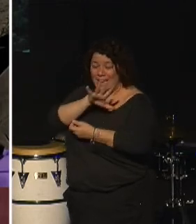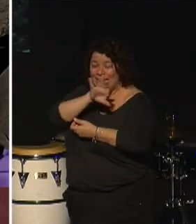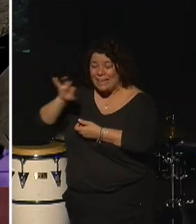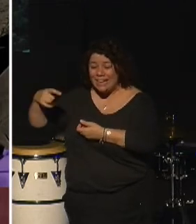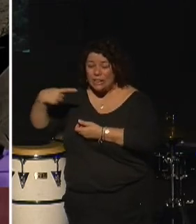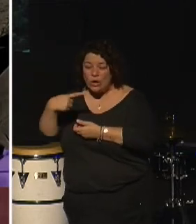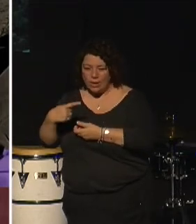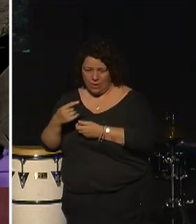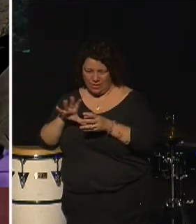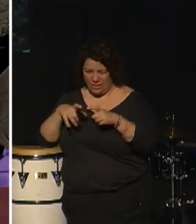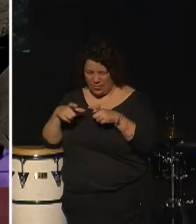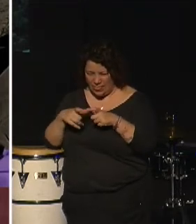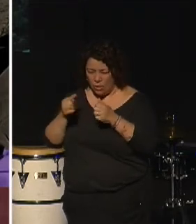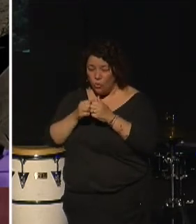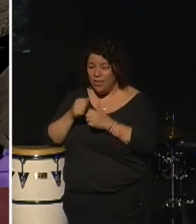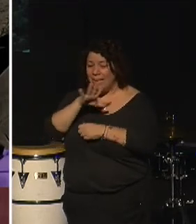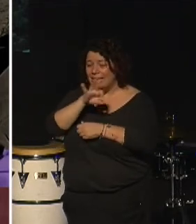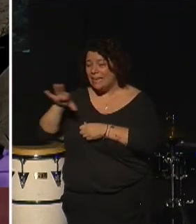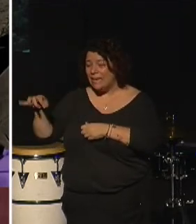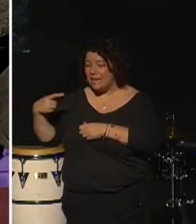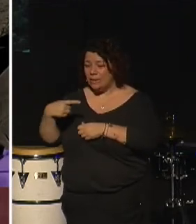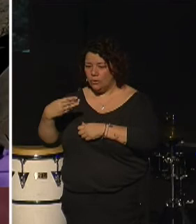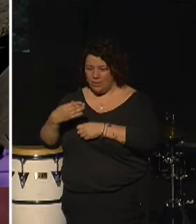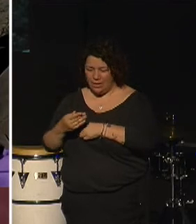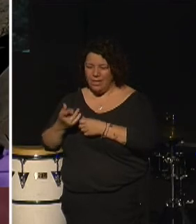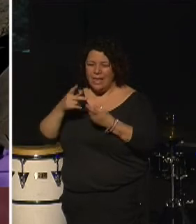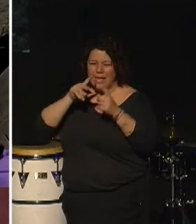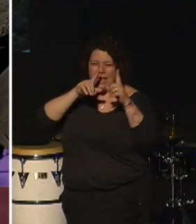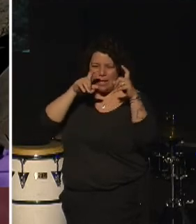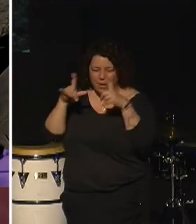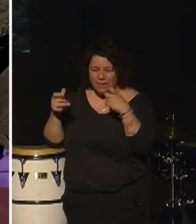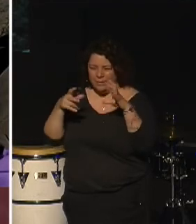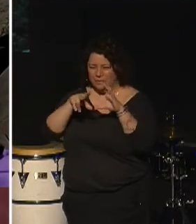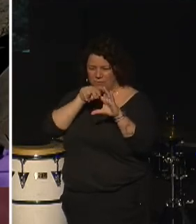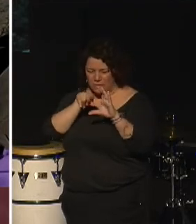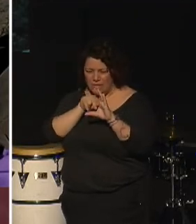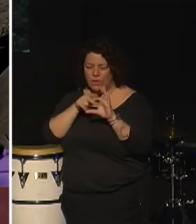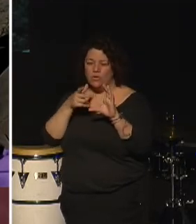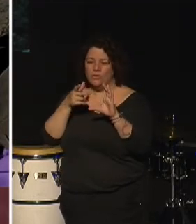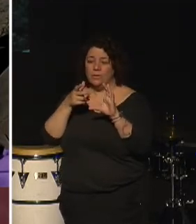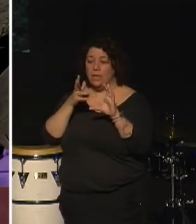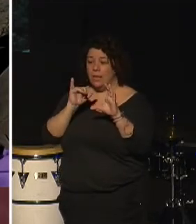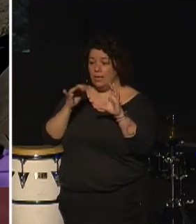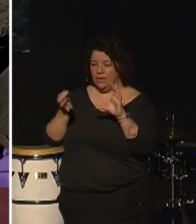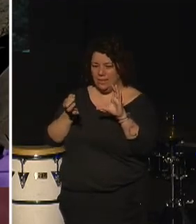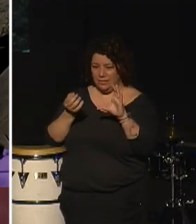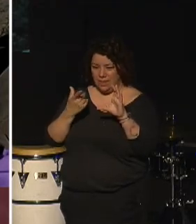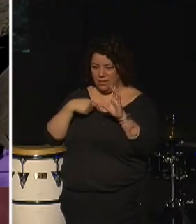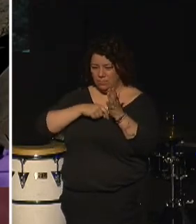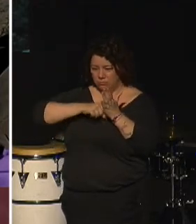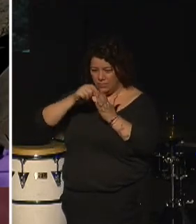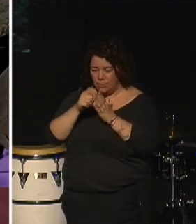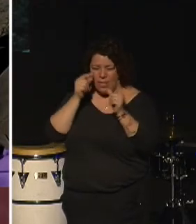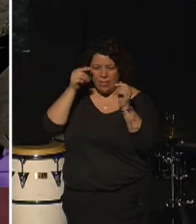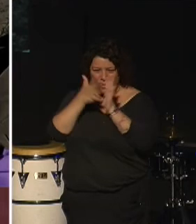tenemos un disco duro entre los tres de 500 gigas, de imágenes, de vídeos, en las que está datado,